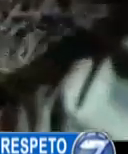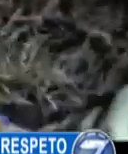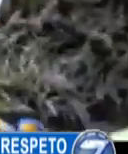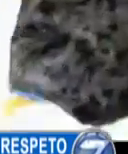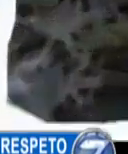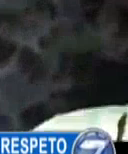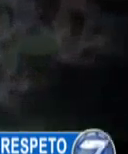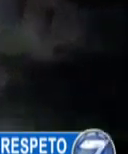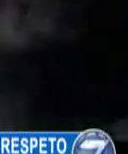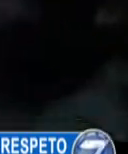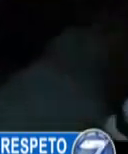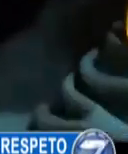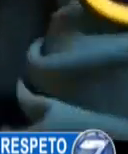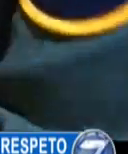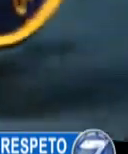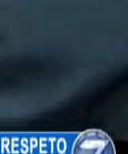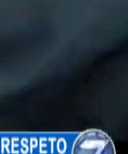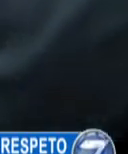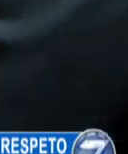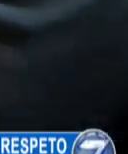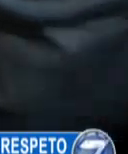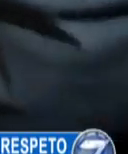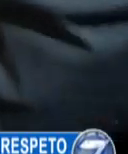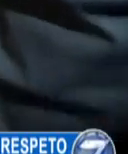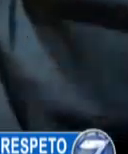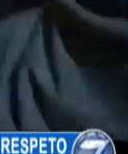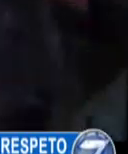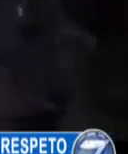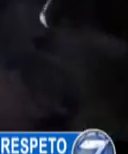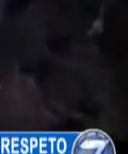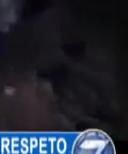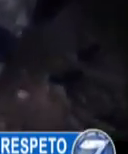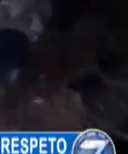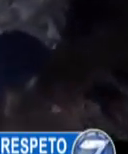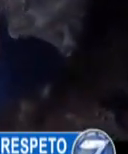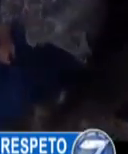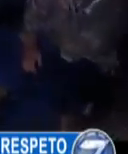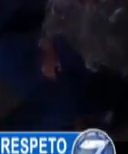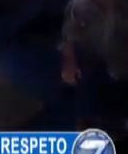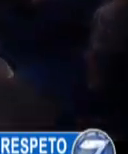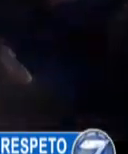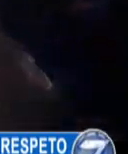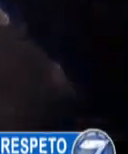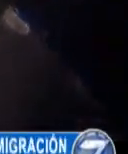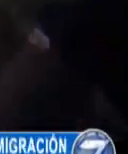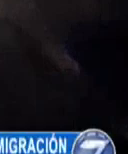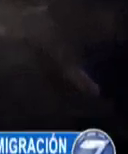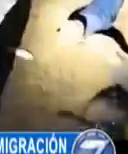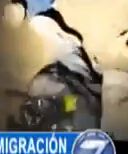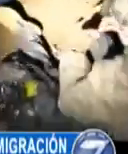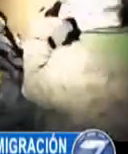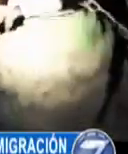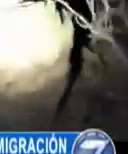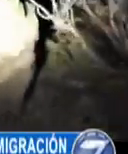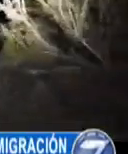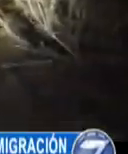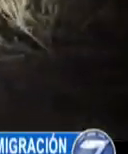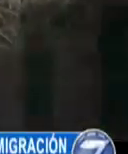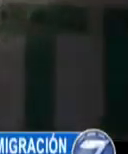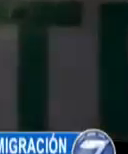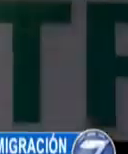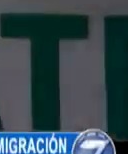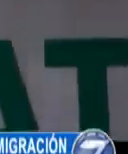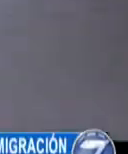región, bajo un enfoque de responsabilidades compartidas que permitan la construcción de verdaderos muros de prosperidad en